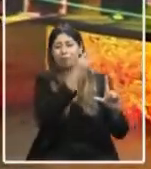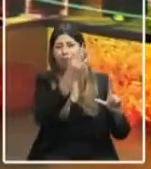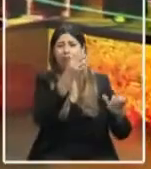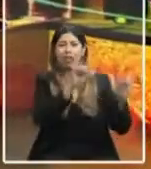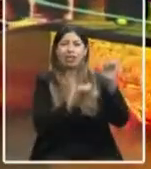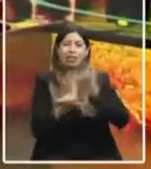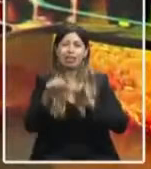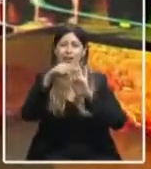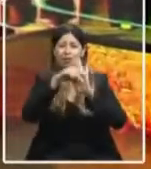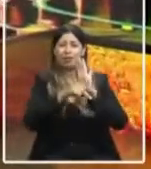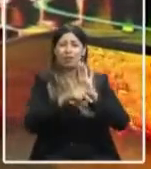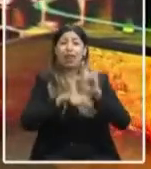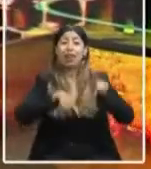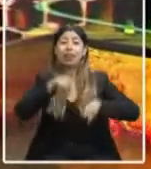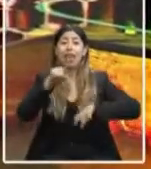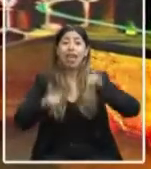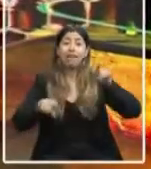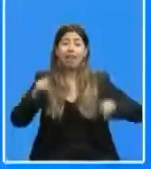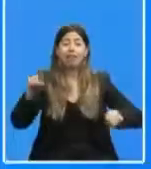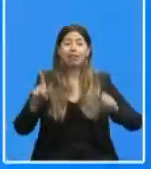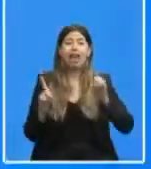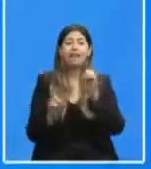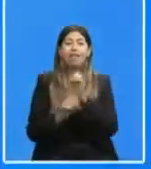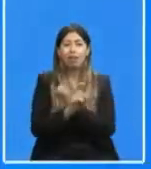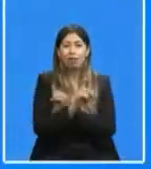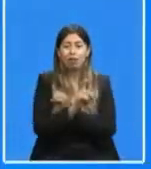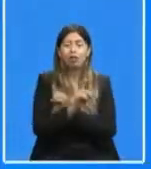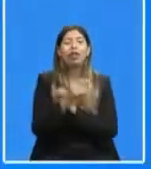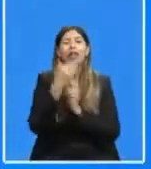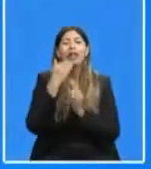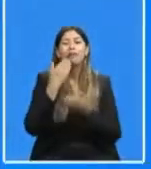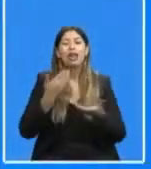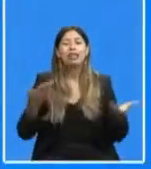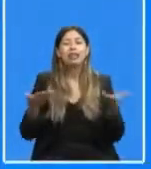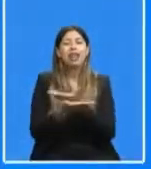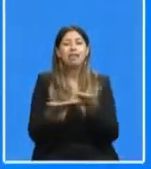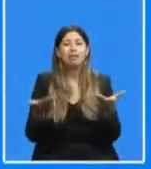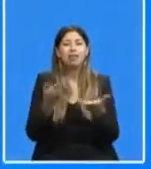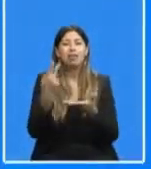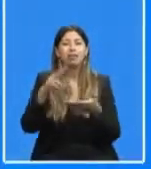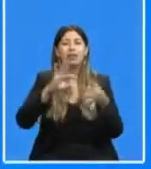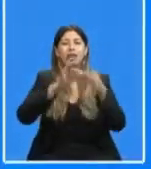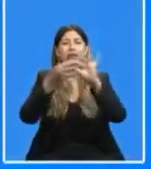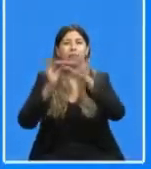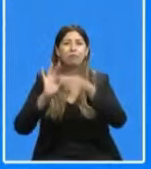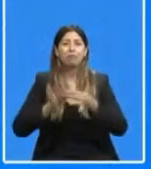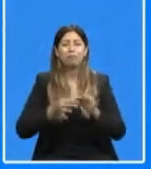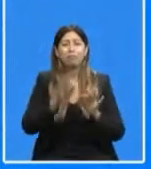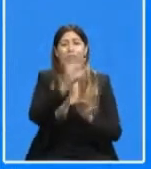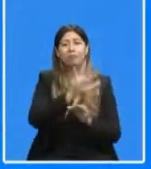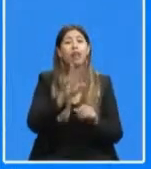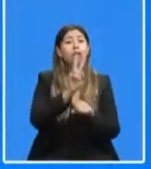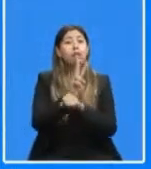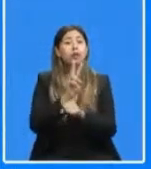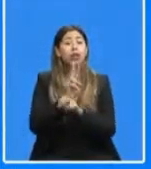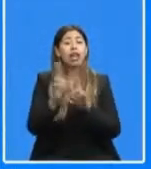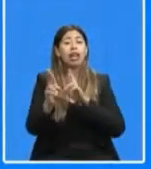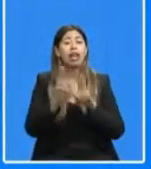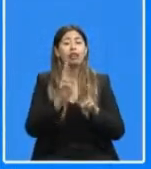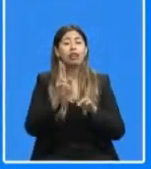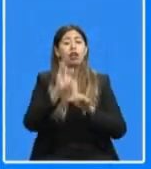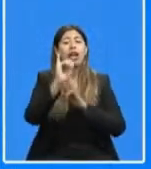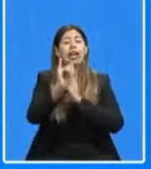sobre Diversidad Biológica y Servicios de los Ecosistemas. Es profesora de Relaciones Internacionales. Su